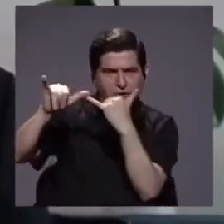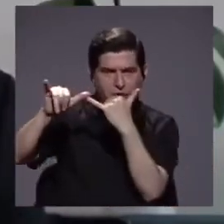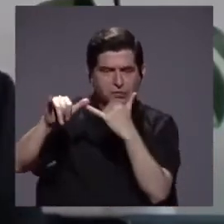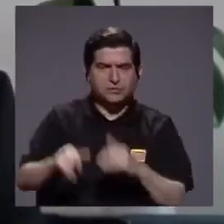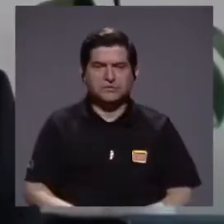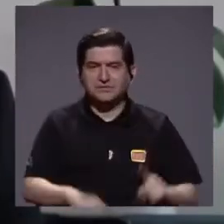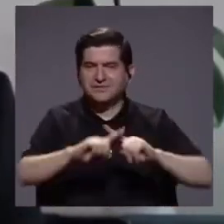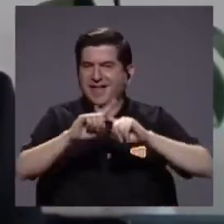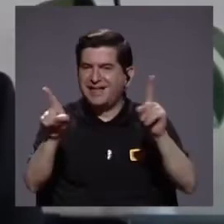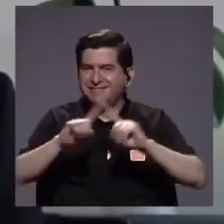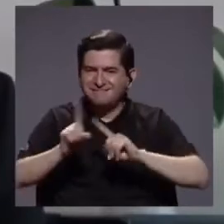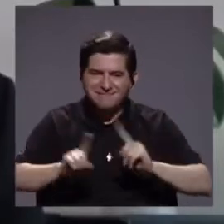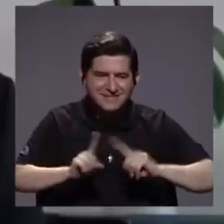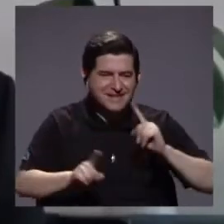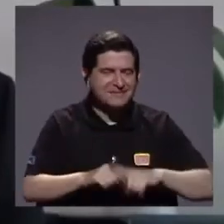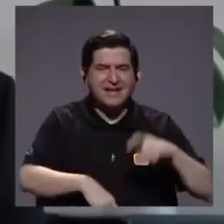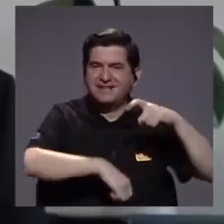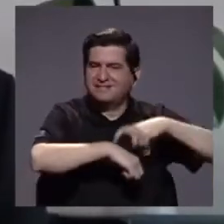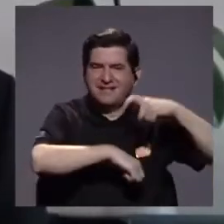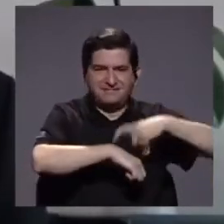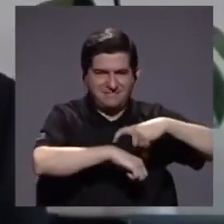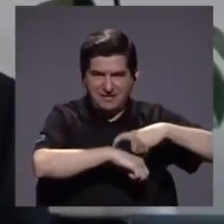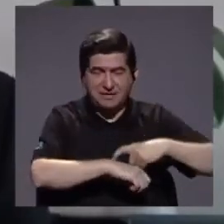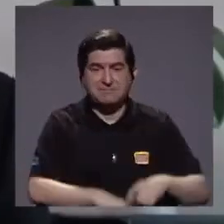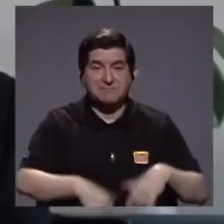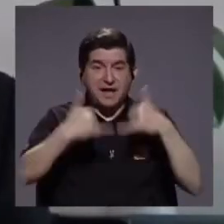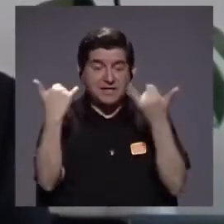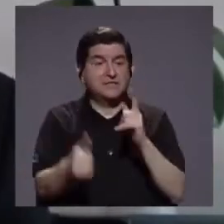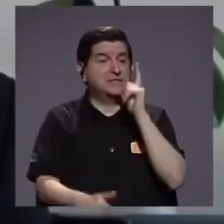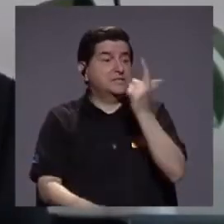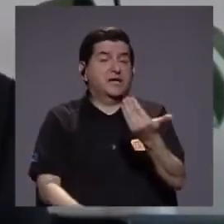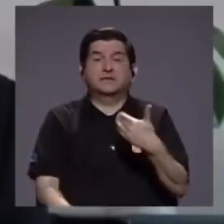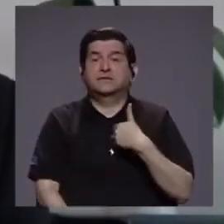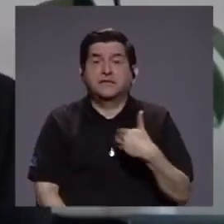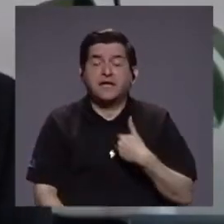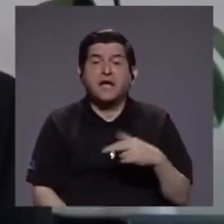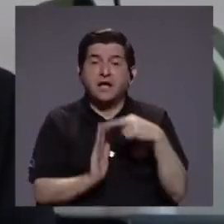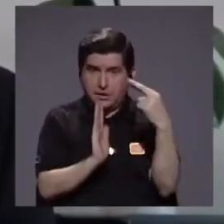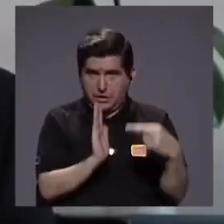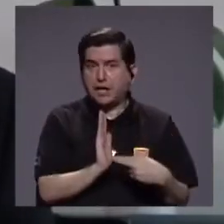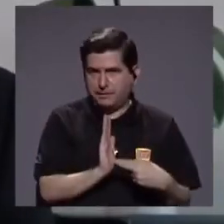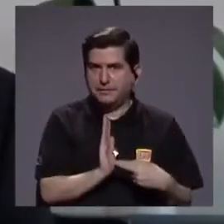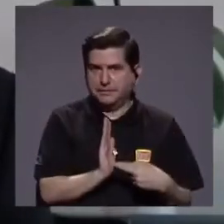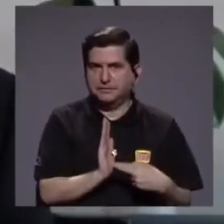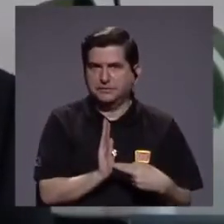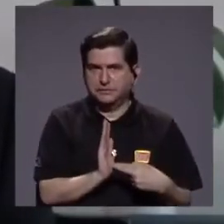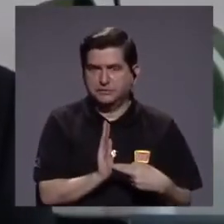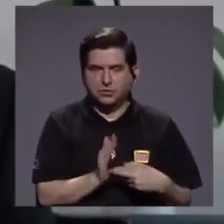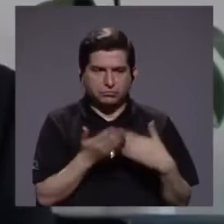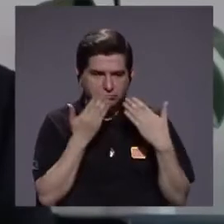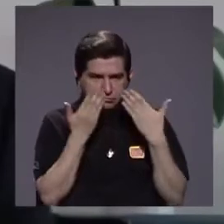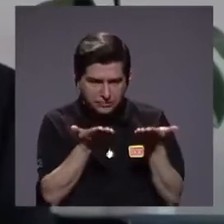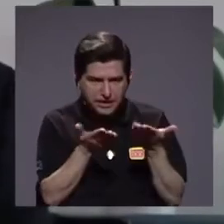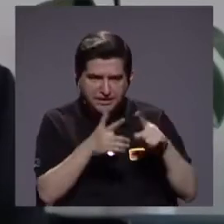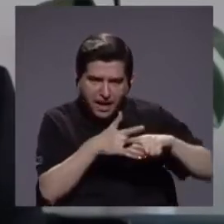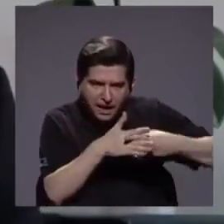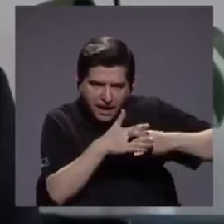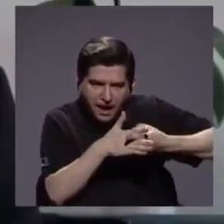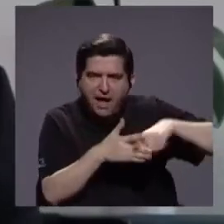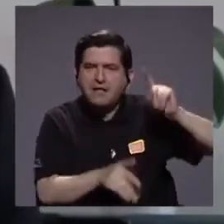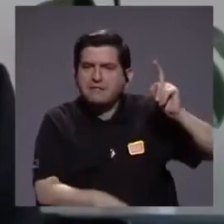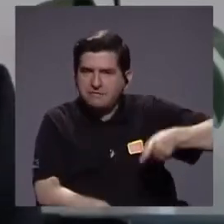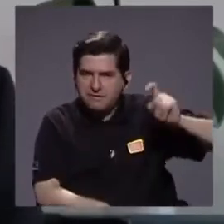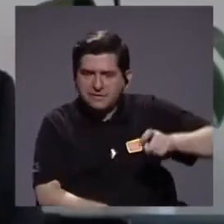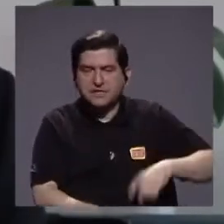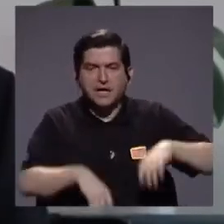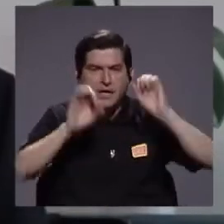por diferentes fases, ¿verdad? Ya por suerte contamos con un reglamento que otorga las herramientas